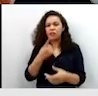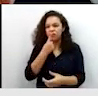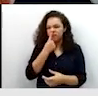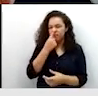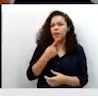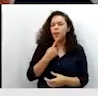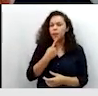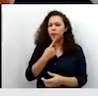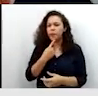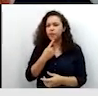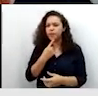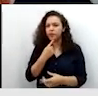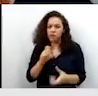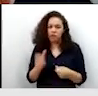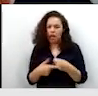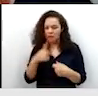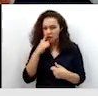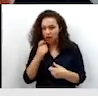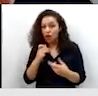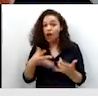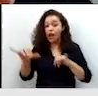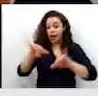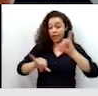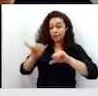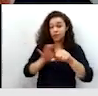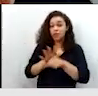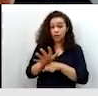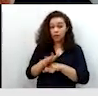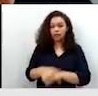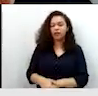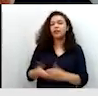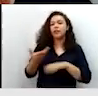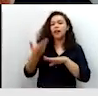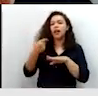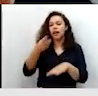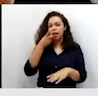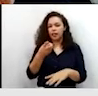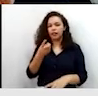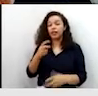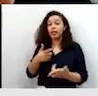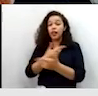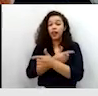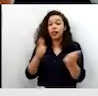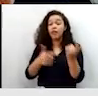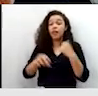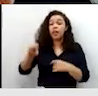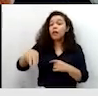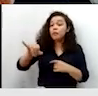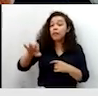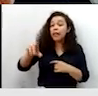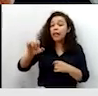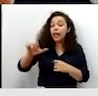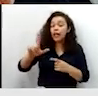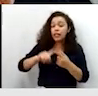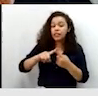Y las químicas, cualquier, que por ejemplo, como les había comentado, pues que esté libre de minerales o metales